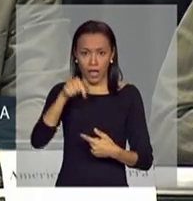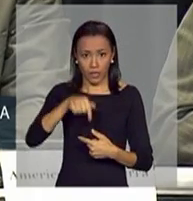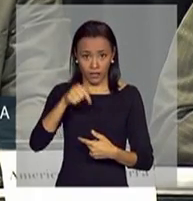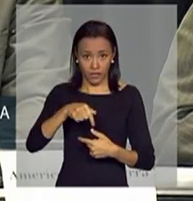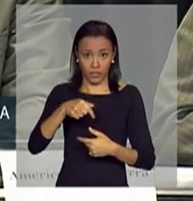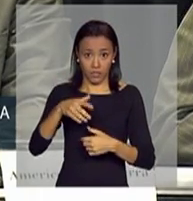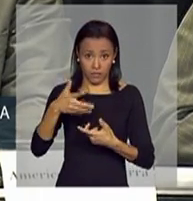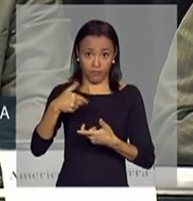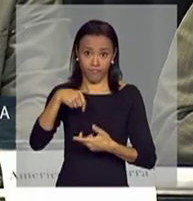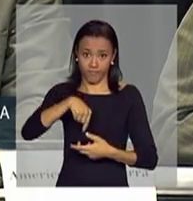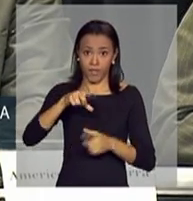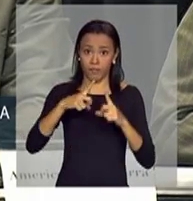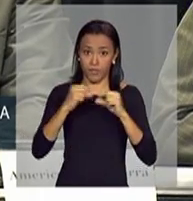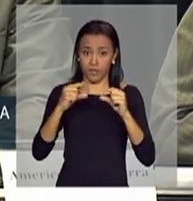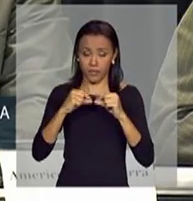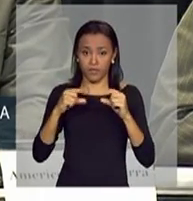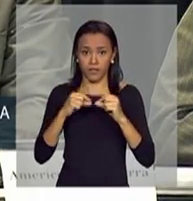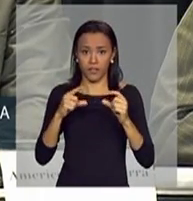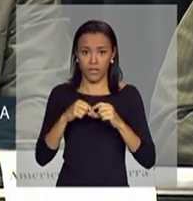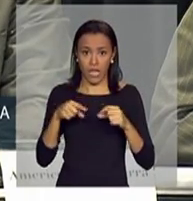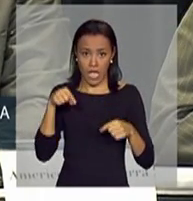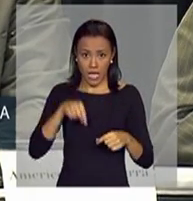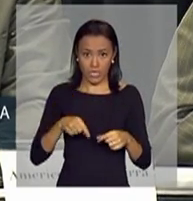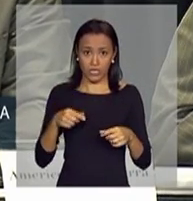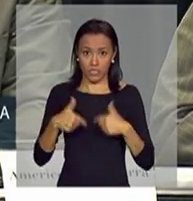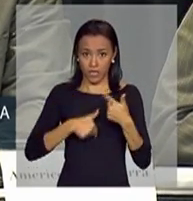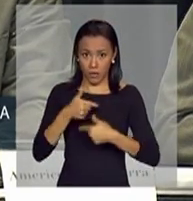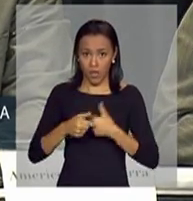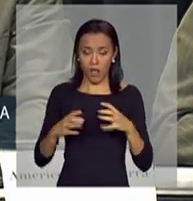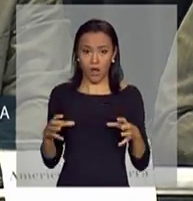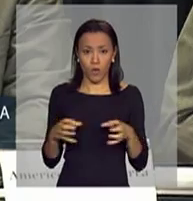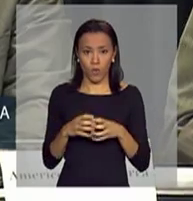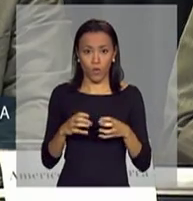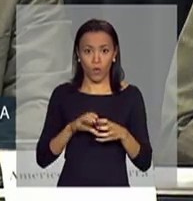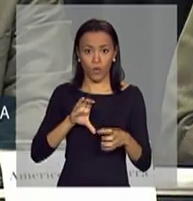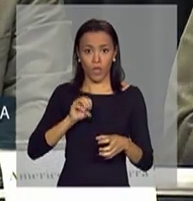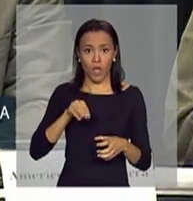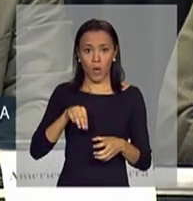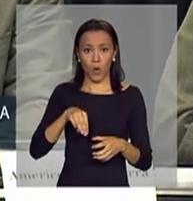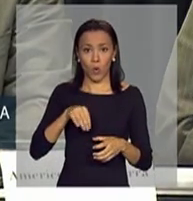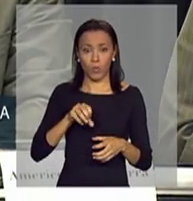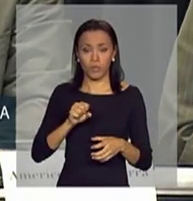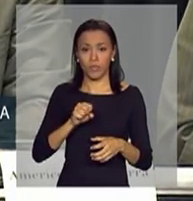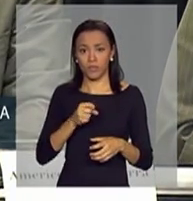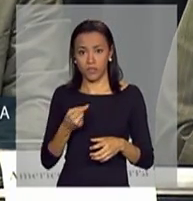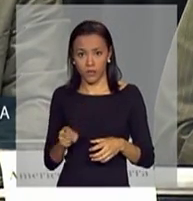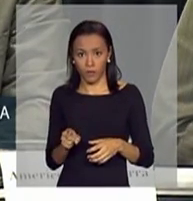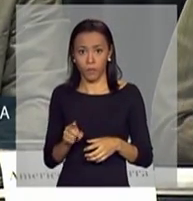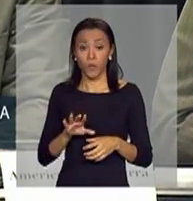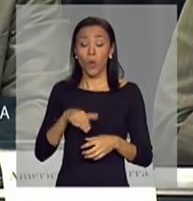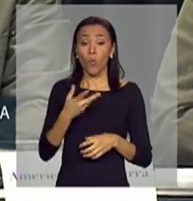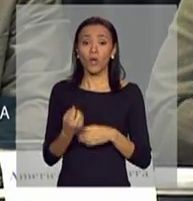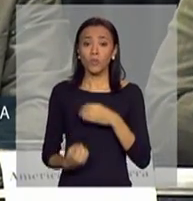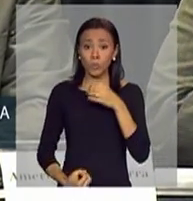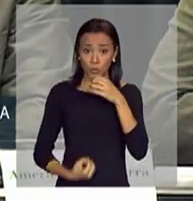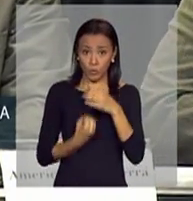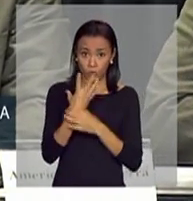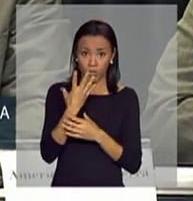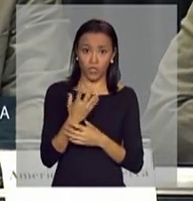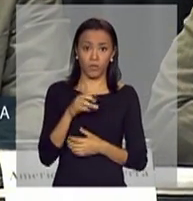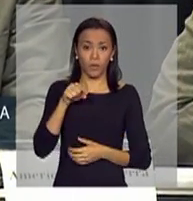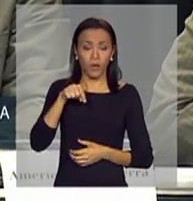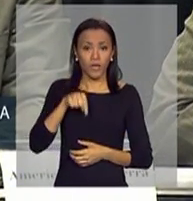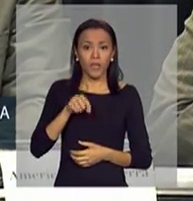Brasil, adaptándolas a la realidad propia de este país. Evidentemente, desde que surgió la Comisión Nacional de la